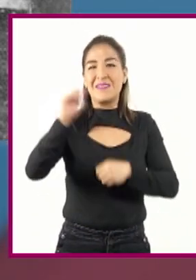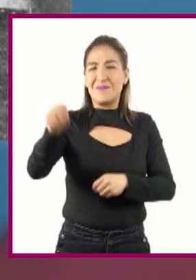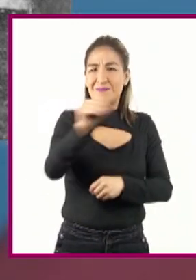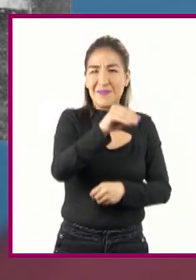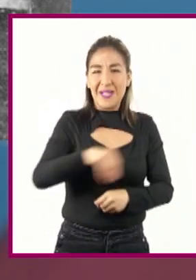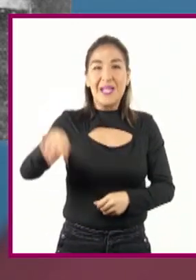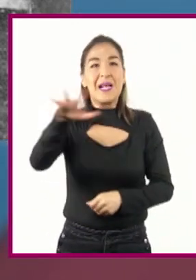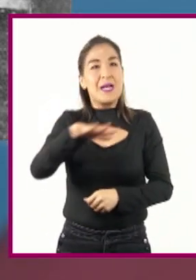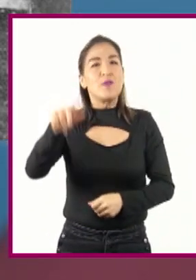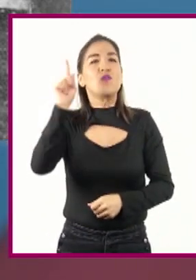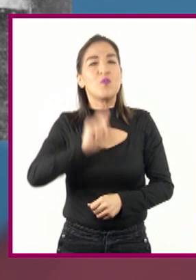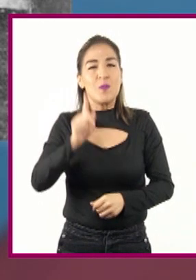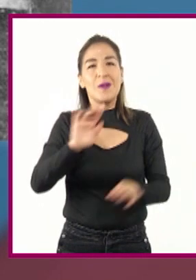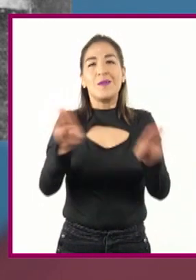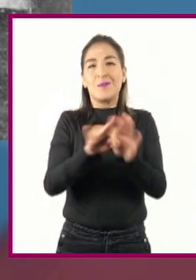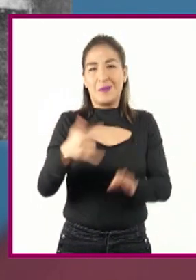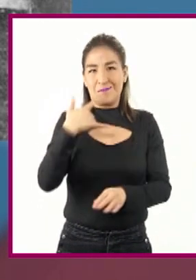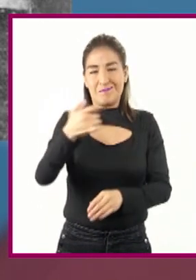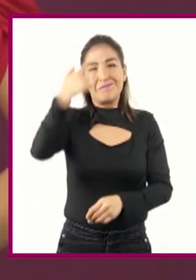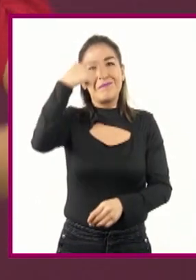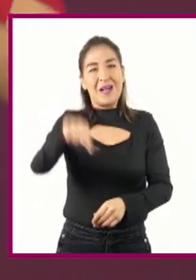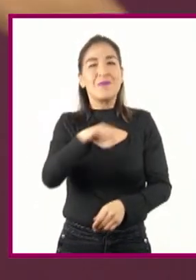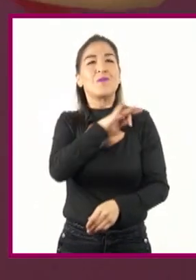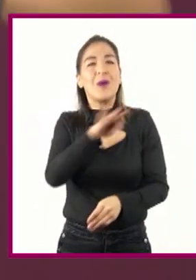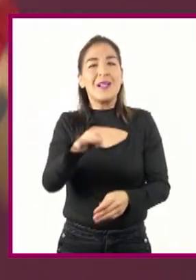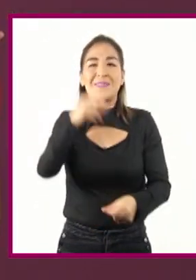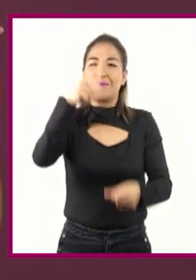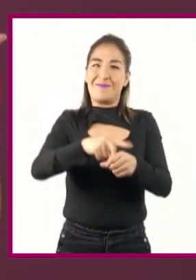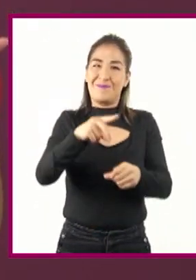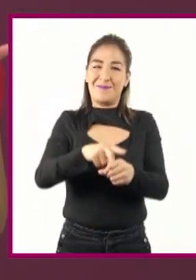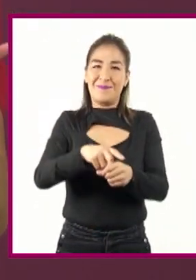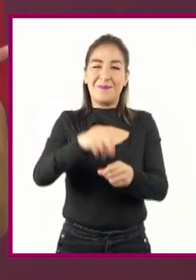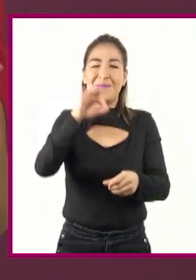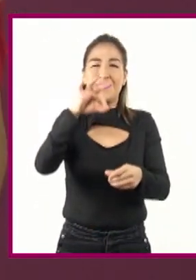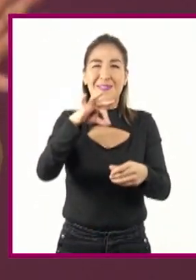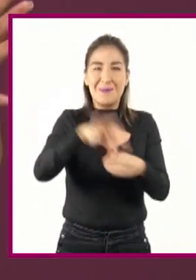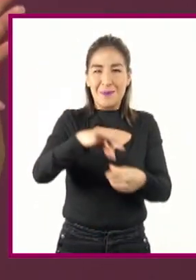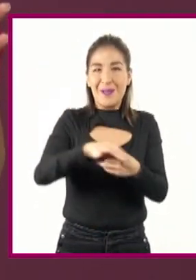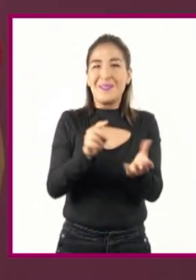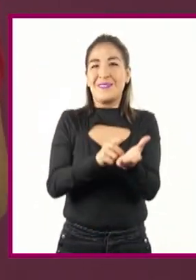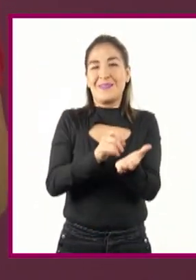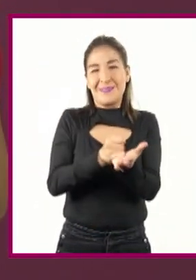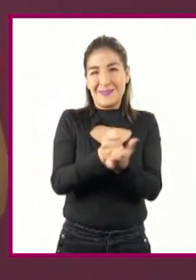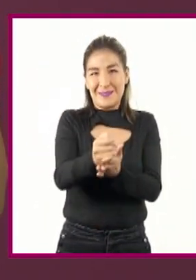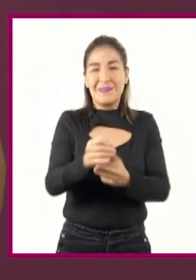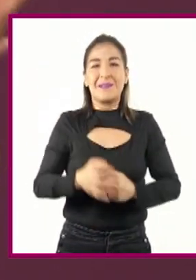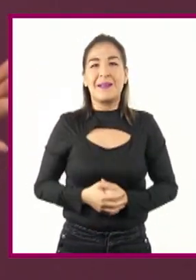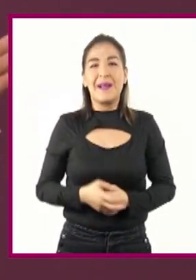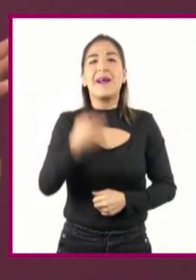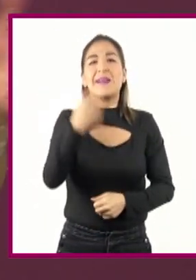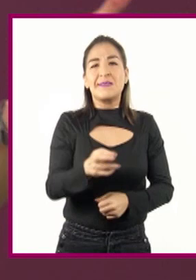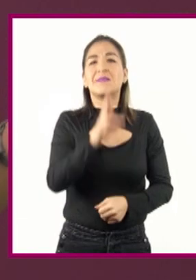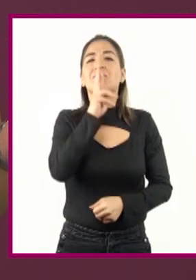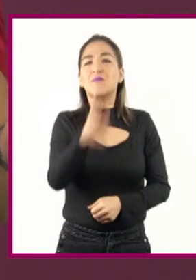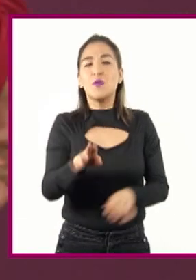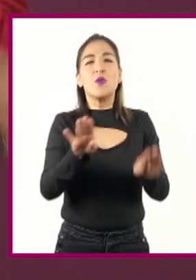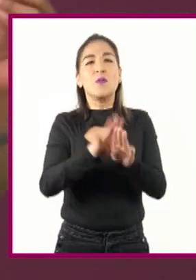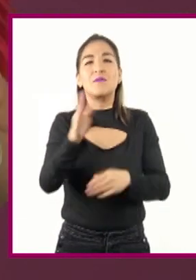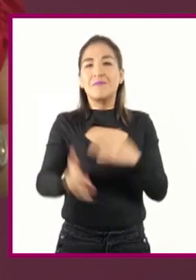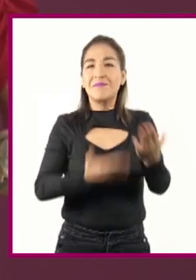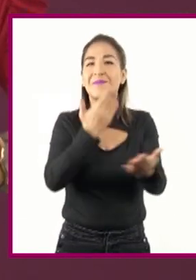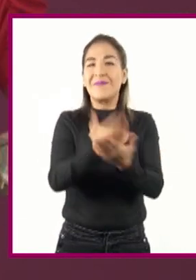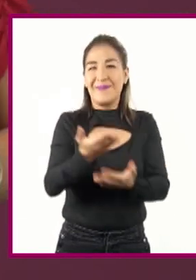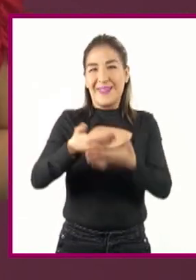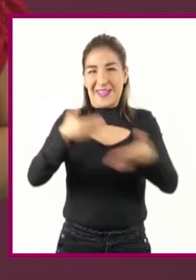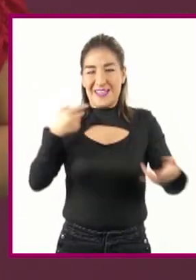mujeres lograran el derecho al voto. Con lo visto hasta aquí, podemos responder las preguntas guía que planteamos